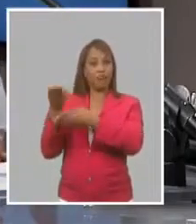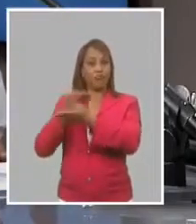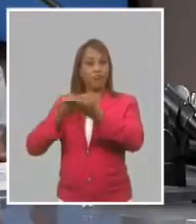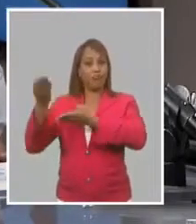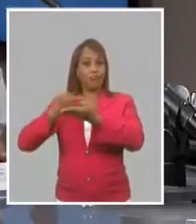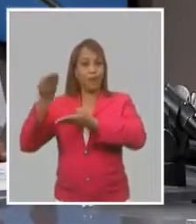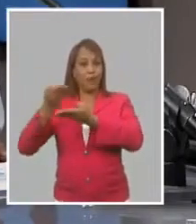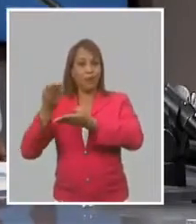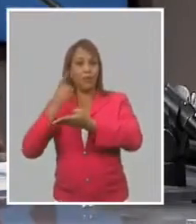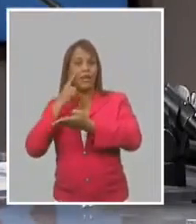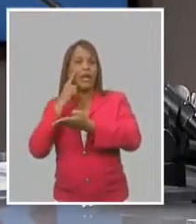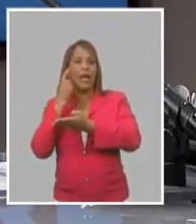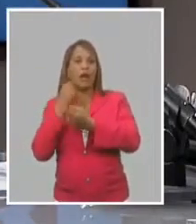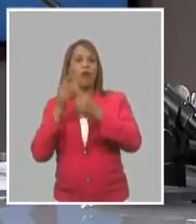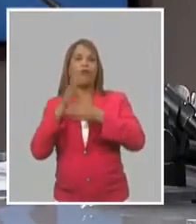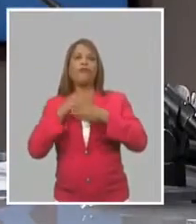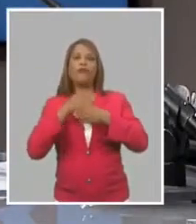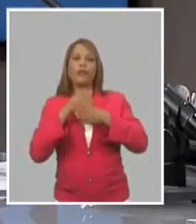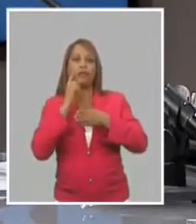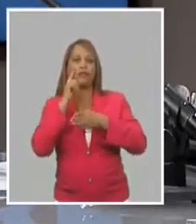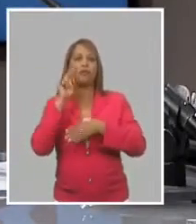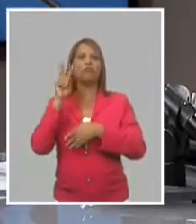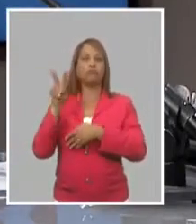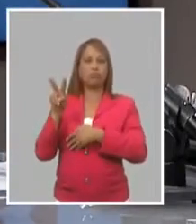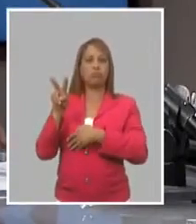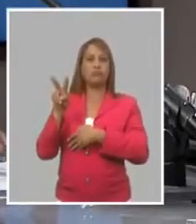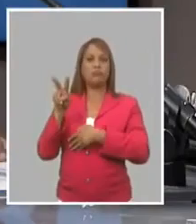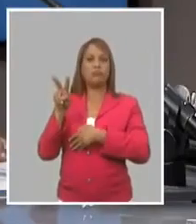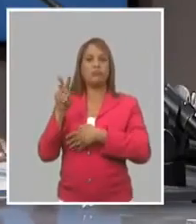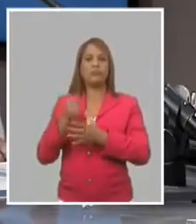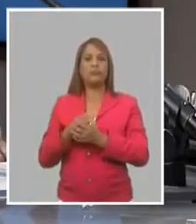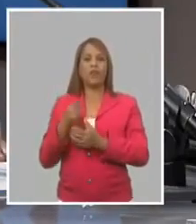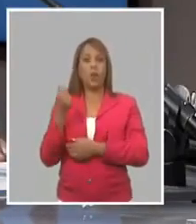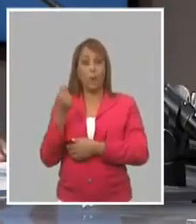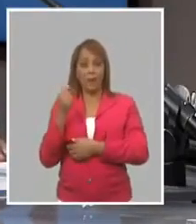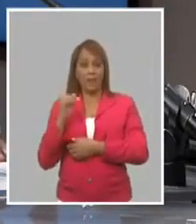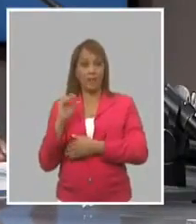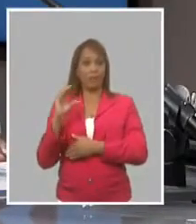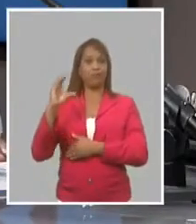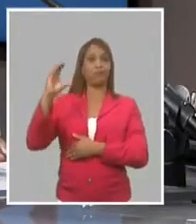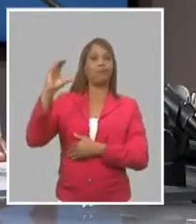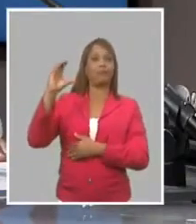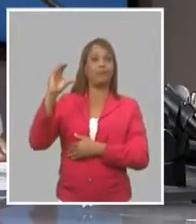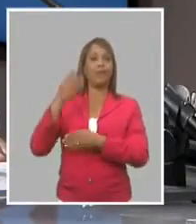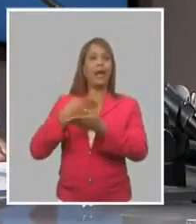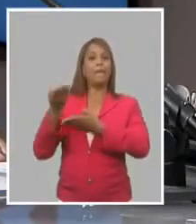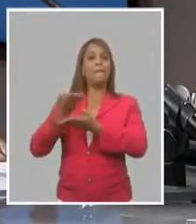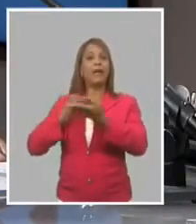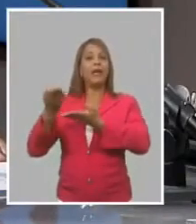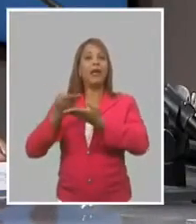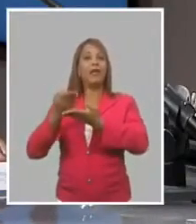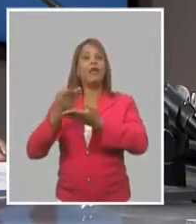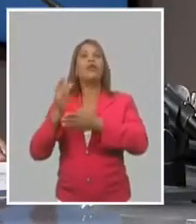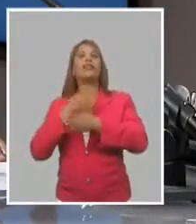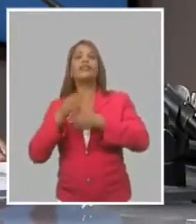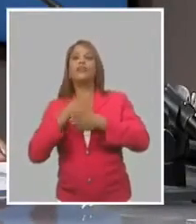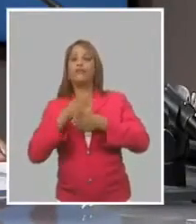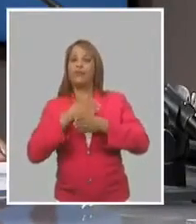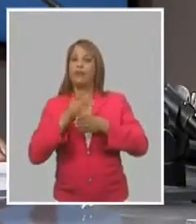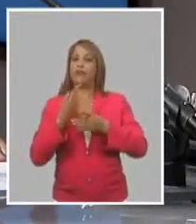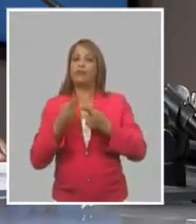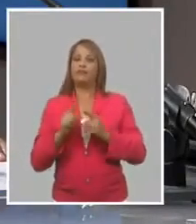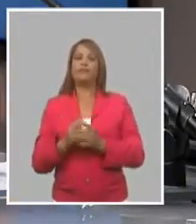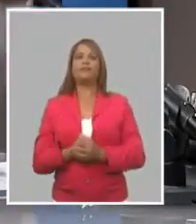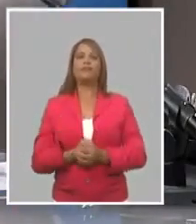el mercado empieza a dar una señal diferente. Mejor dicho, los precios le empiezan a dar al mercado una señal diferente.